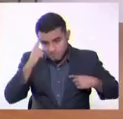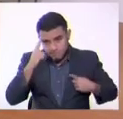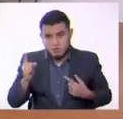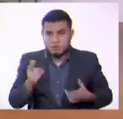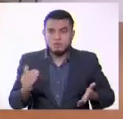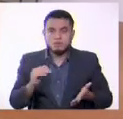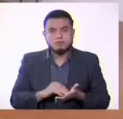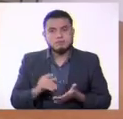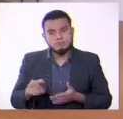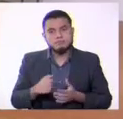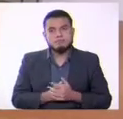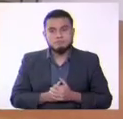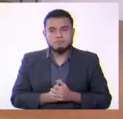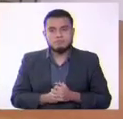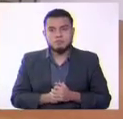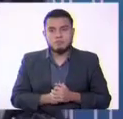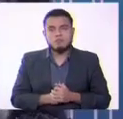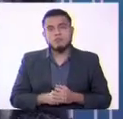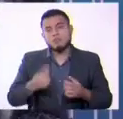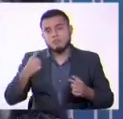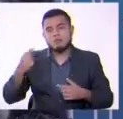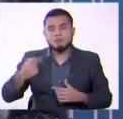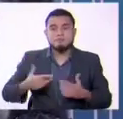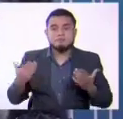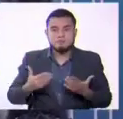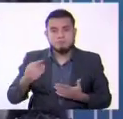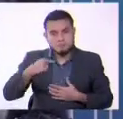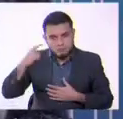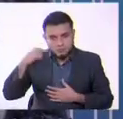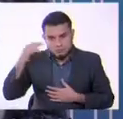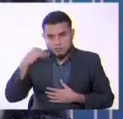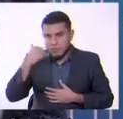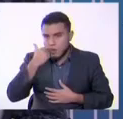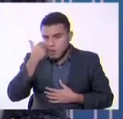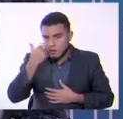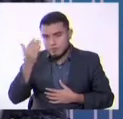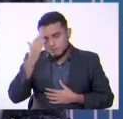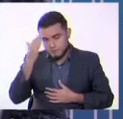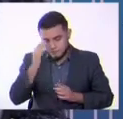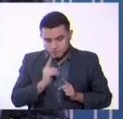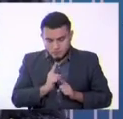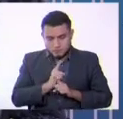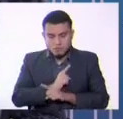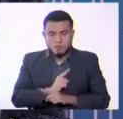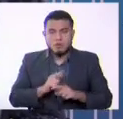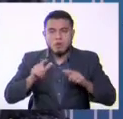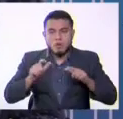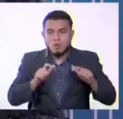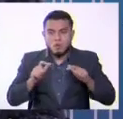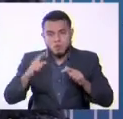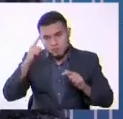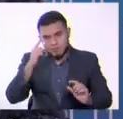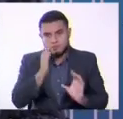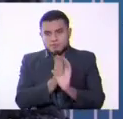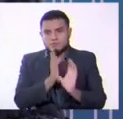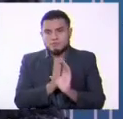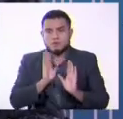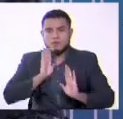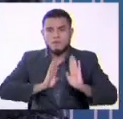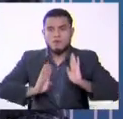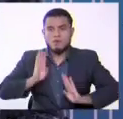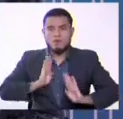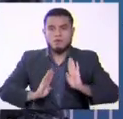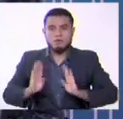en esa condición. ¿Qué deberían de hacer entonces los jóvenes conociendo todos estos cambios que se dan en la edad, los psicológicos, los